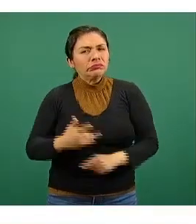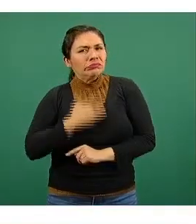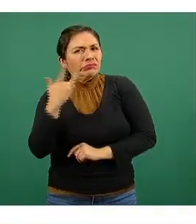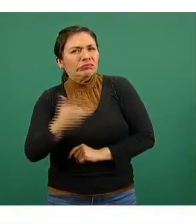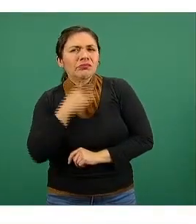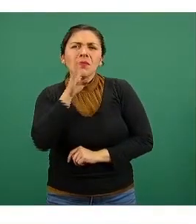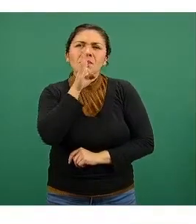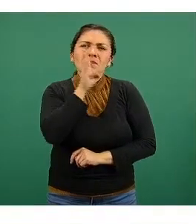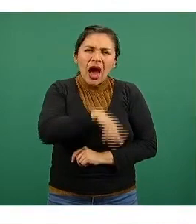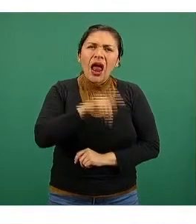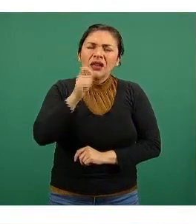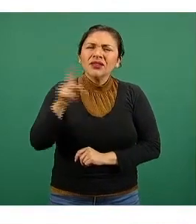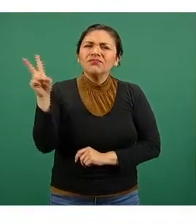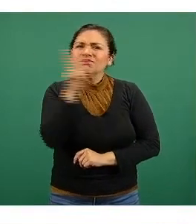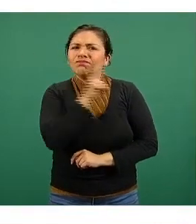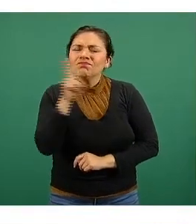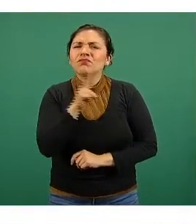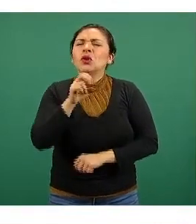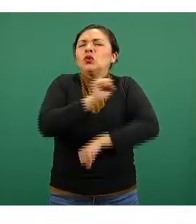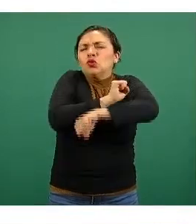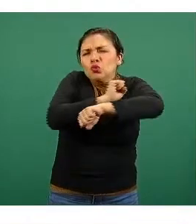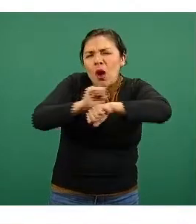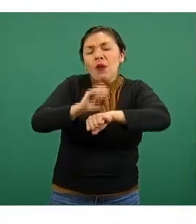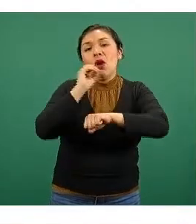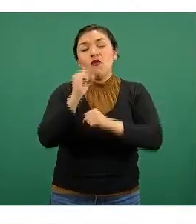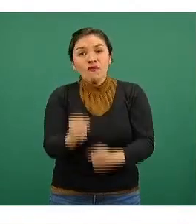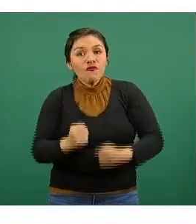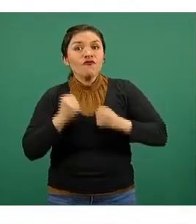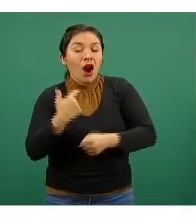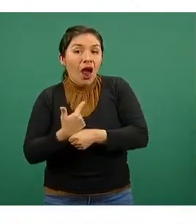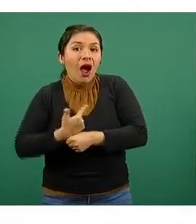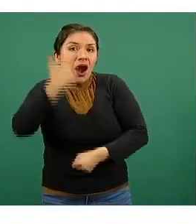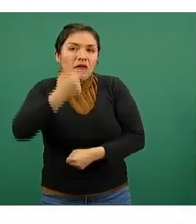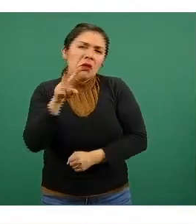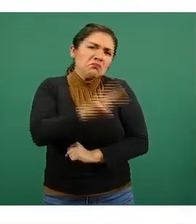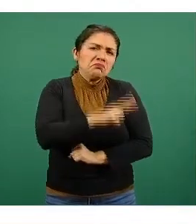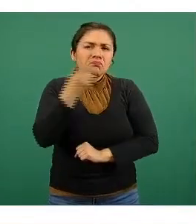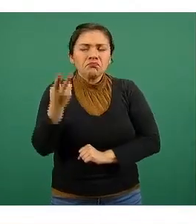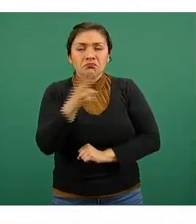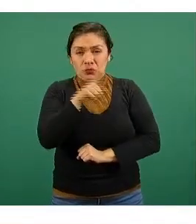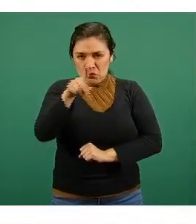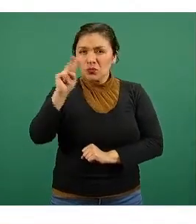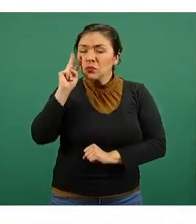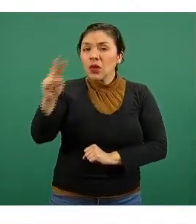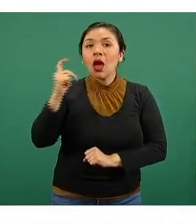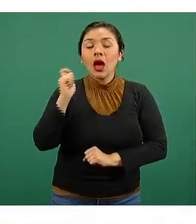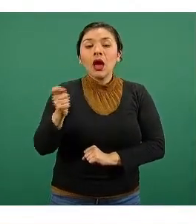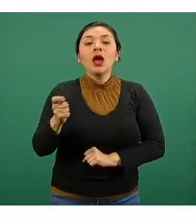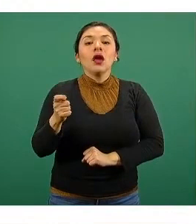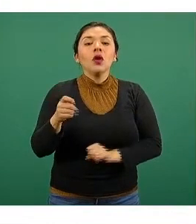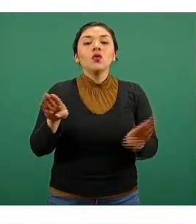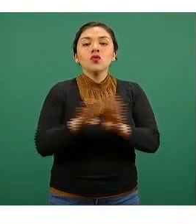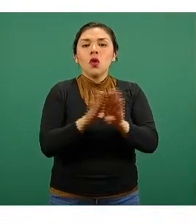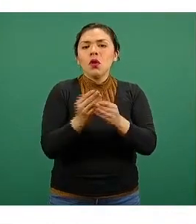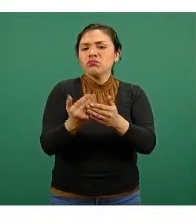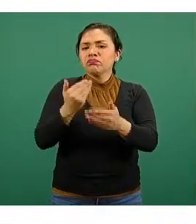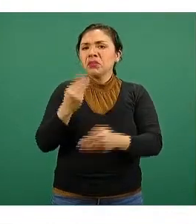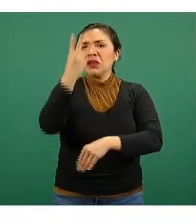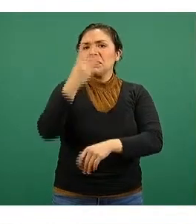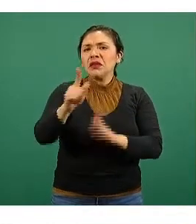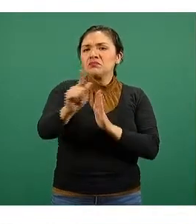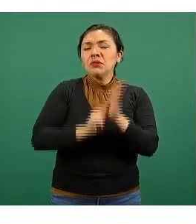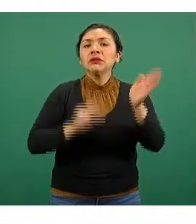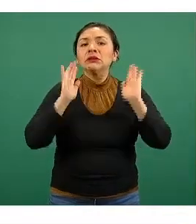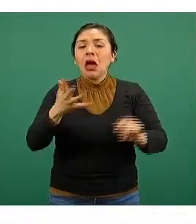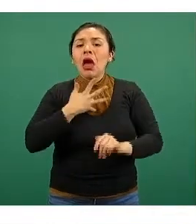signos y síntomas respiratorios, sean leves o sean graves. Y como podemos ver, prácticamente desde hace 3 meses hemos